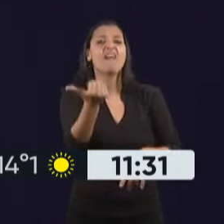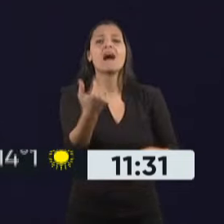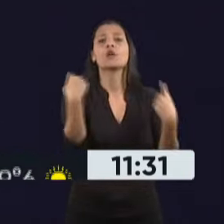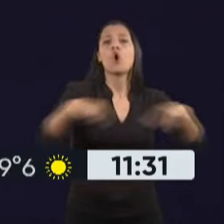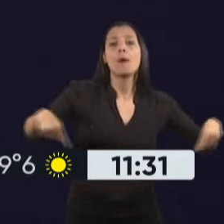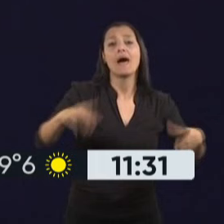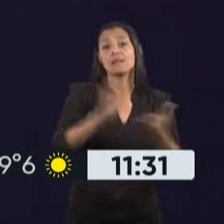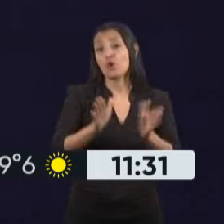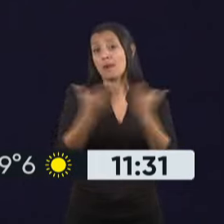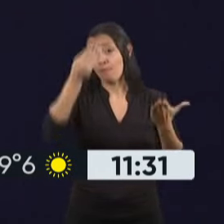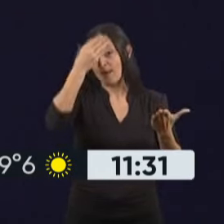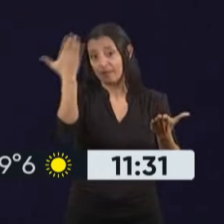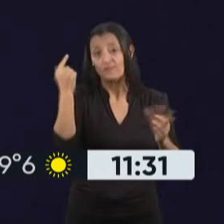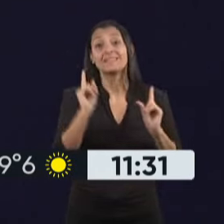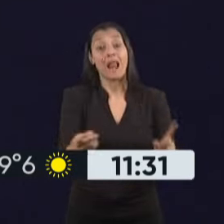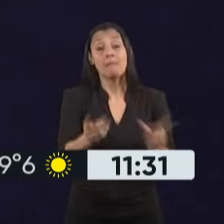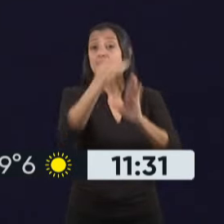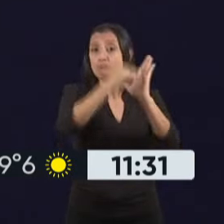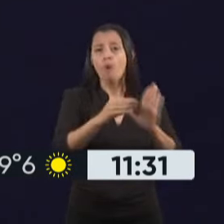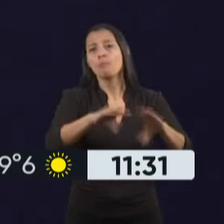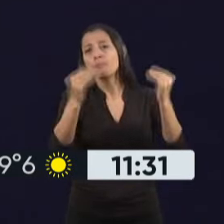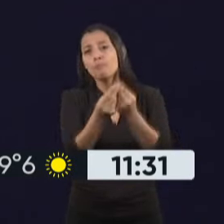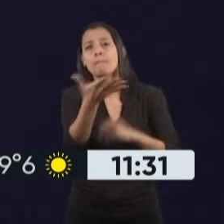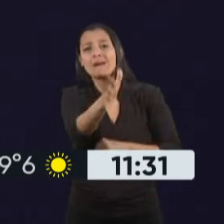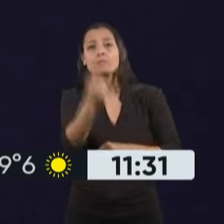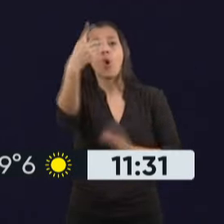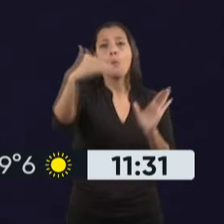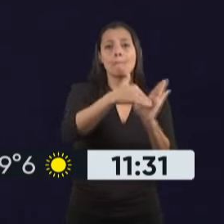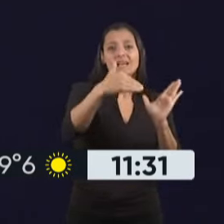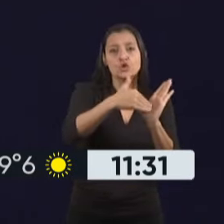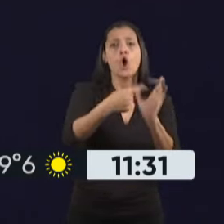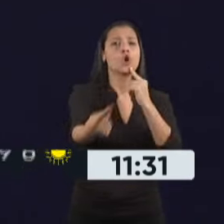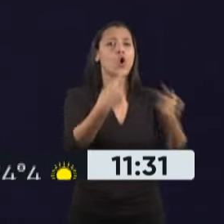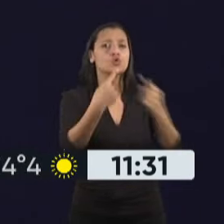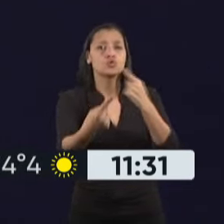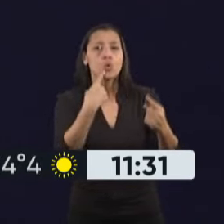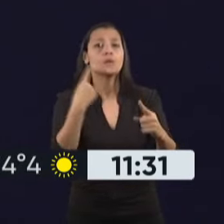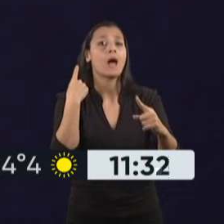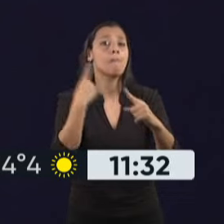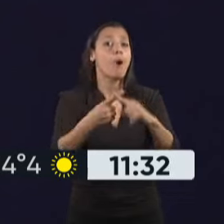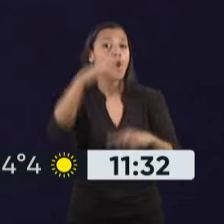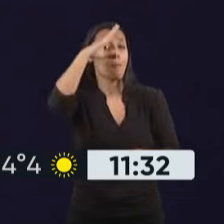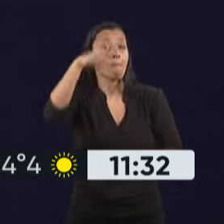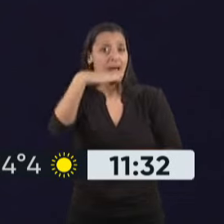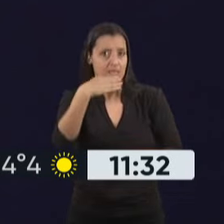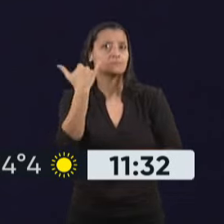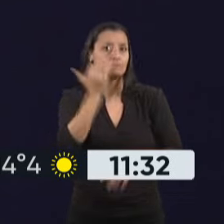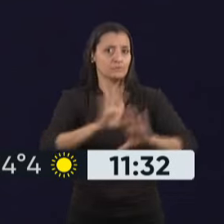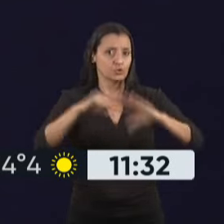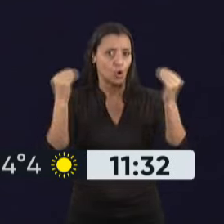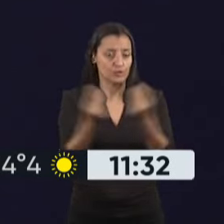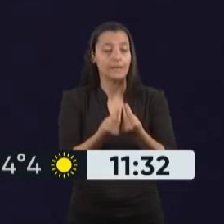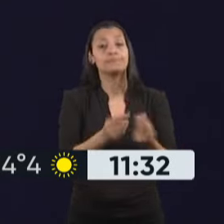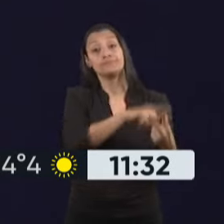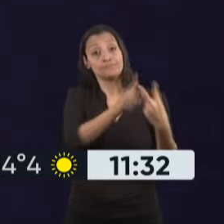oficial que recibe en promedio 1 millón de consultas por mes. Por